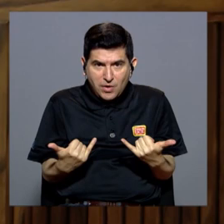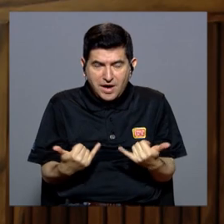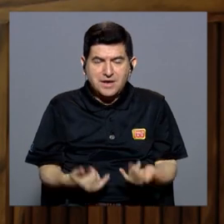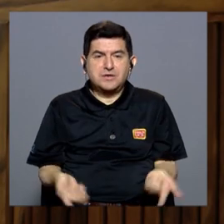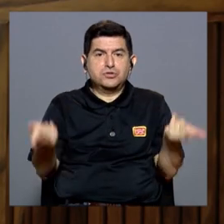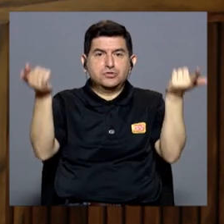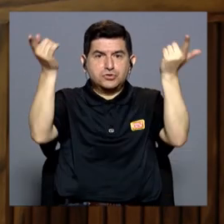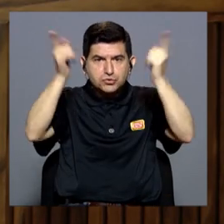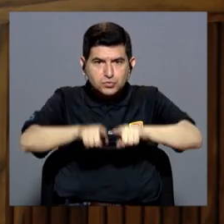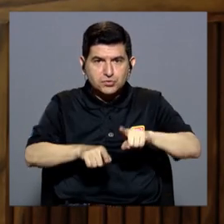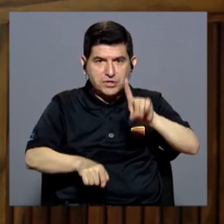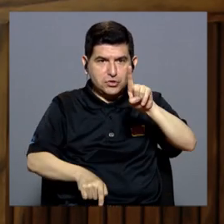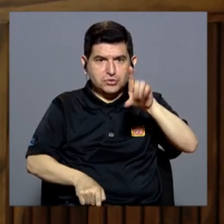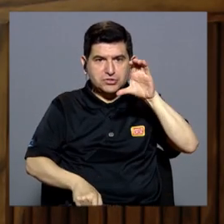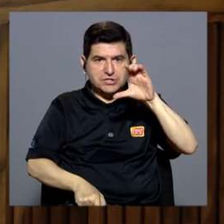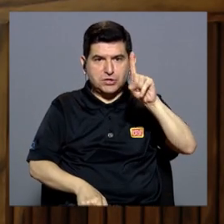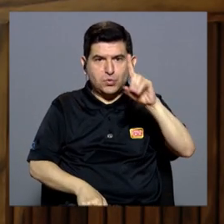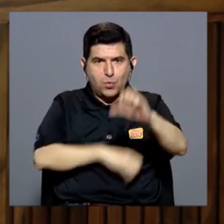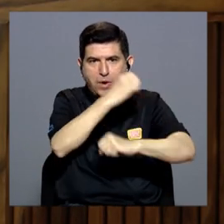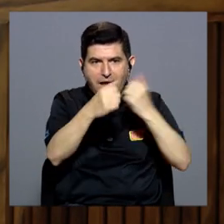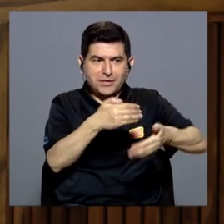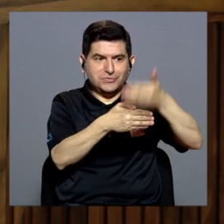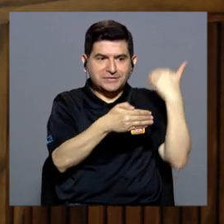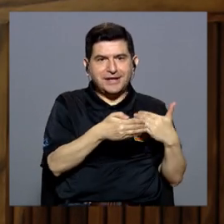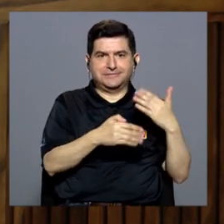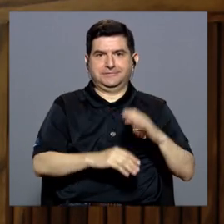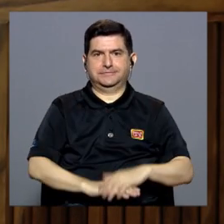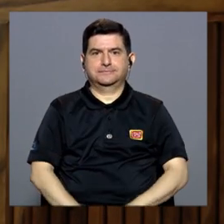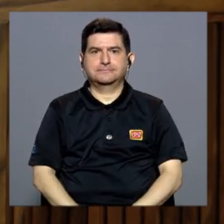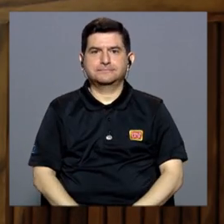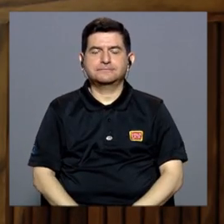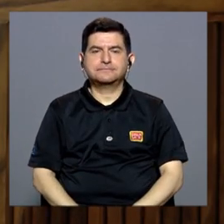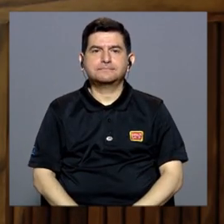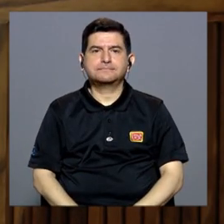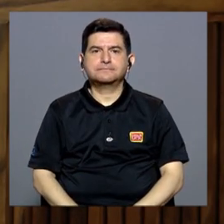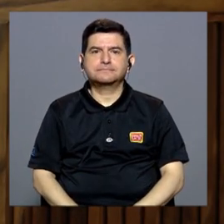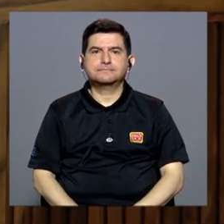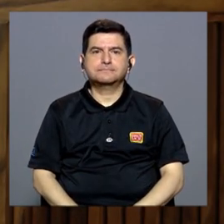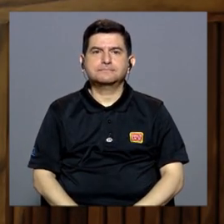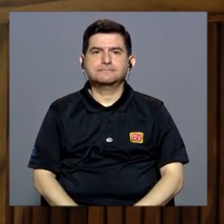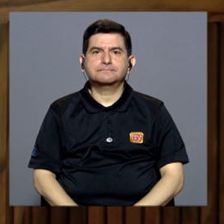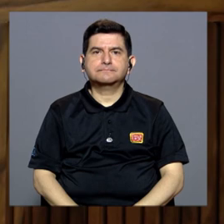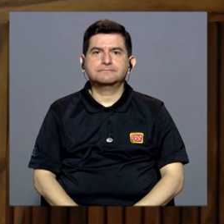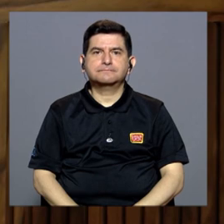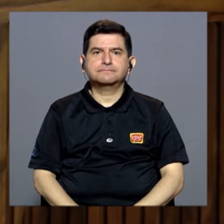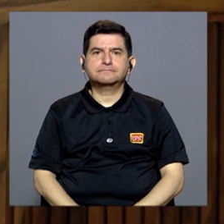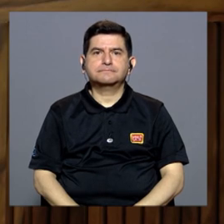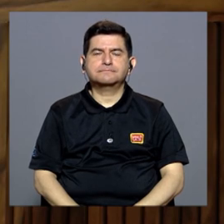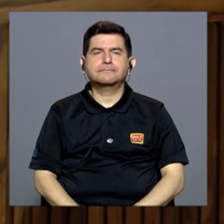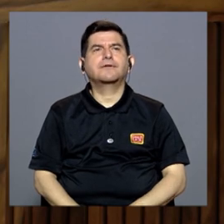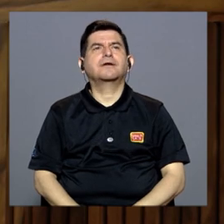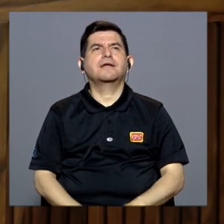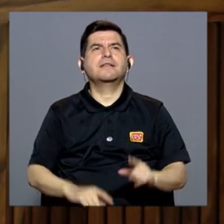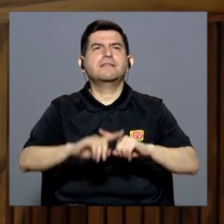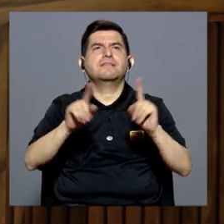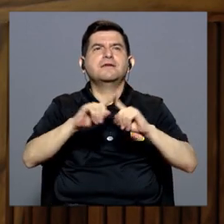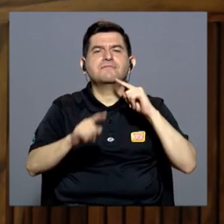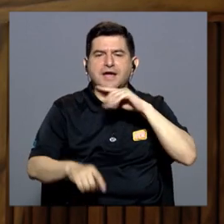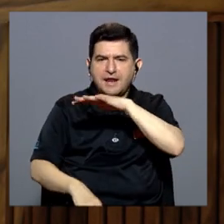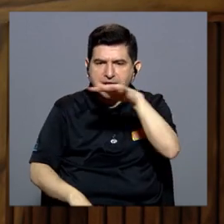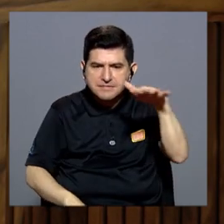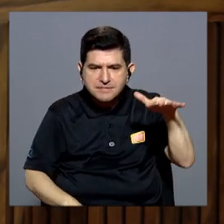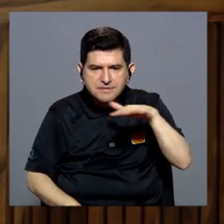que sucedió hace 101 años. Así es. Entonces, hay realidades